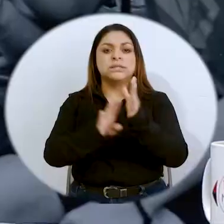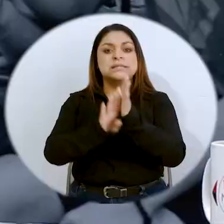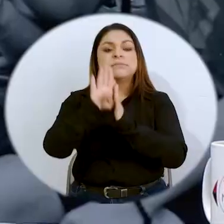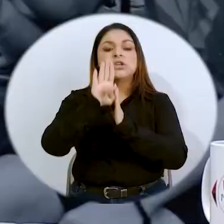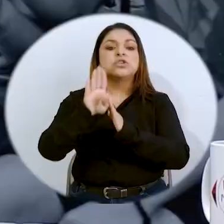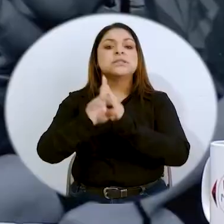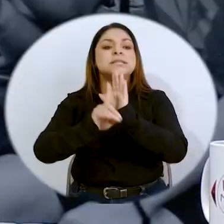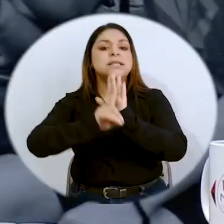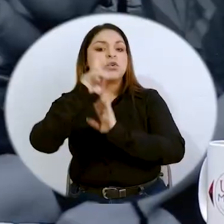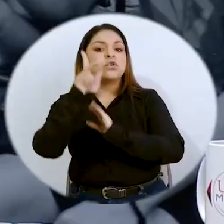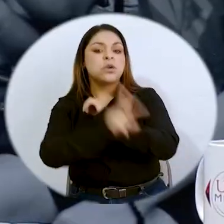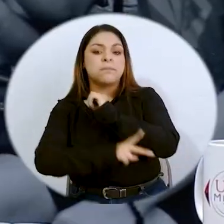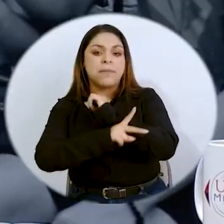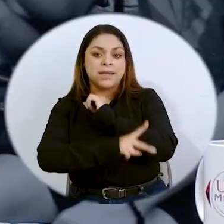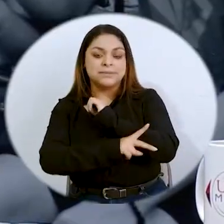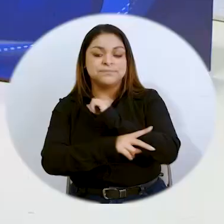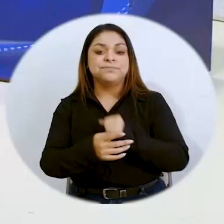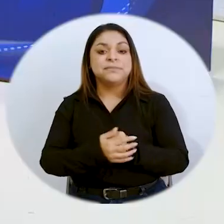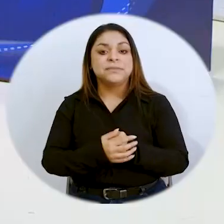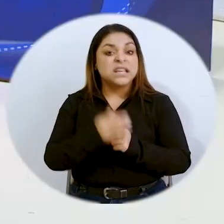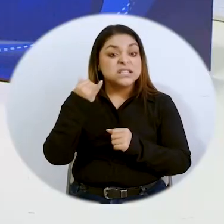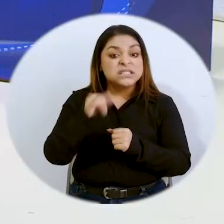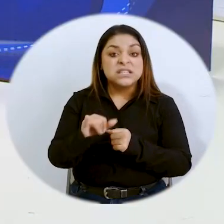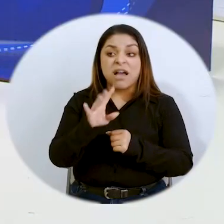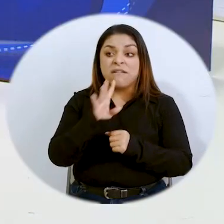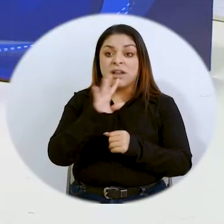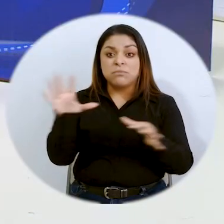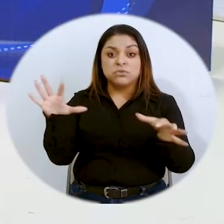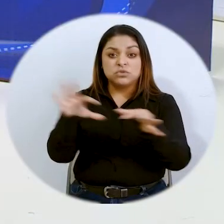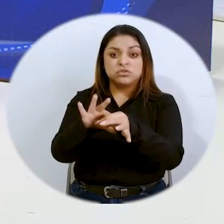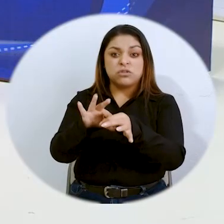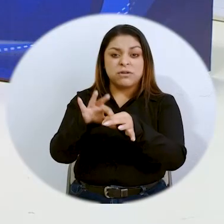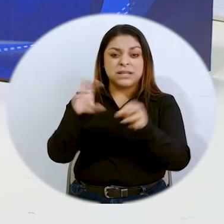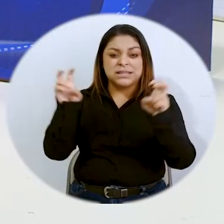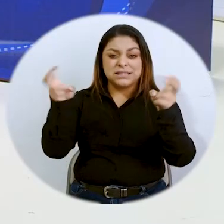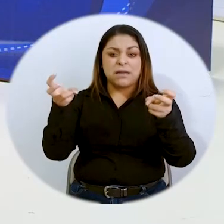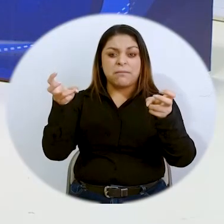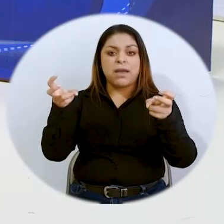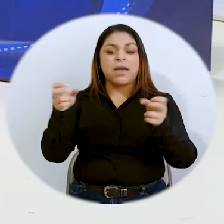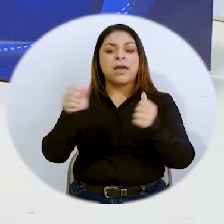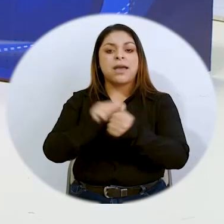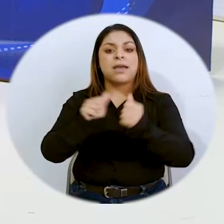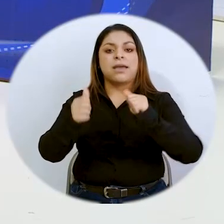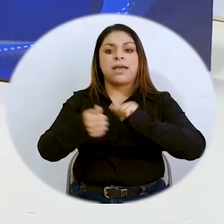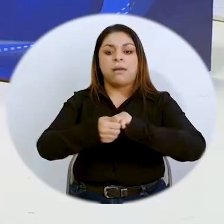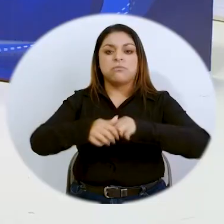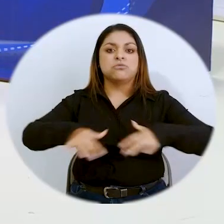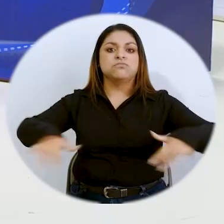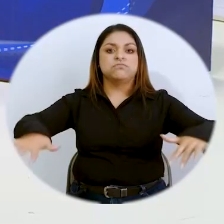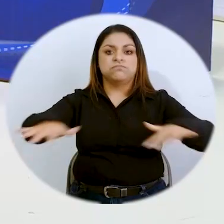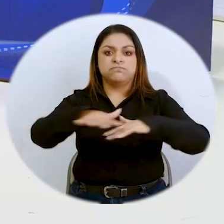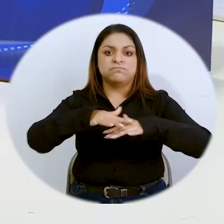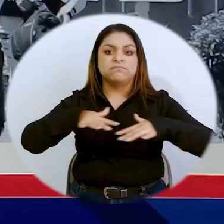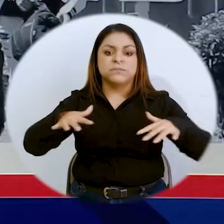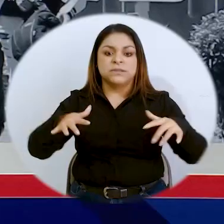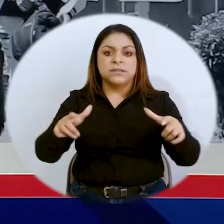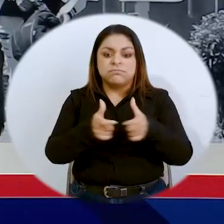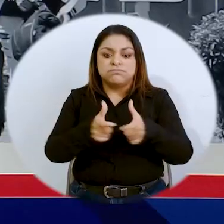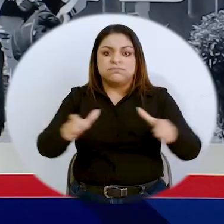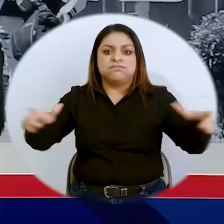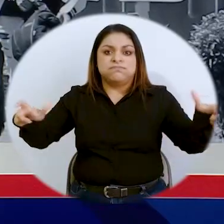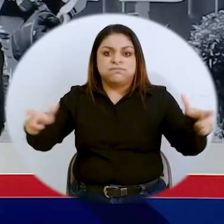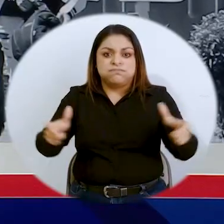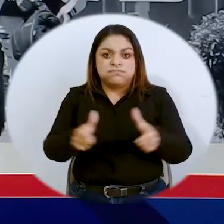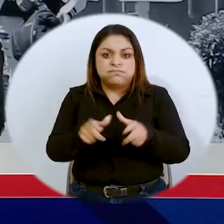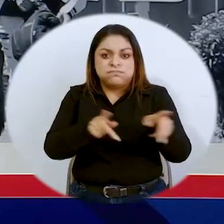al desarrollo del país. Sí, y si lo vinculamos con el tema que hablábamos anteriormente, el cambio demográfico, es muy relevante. Nosotros